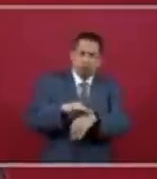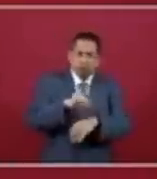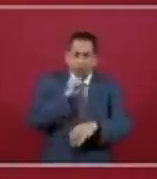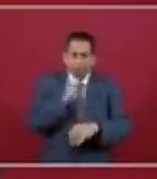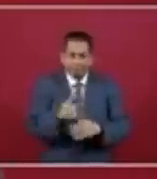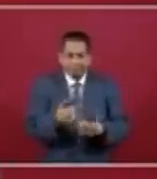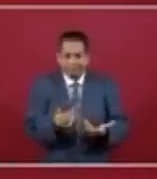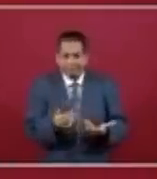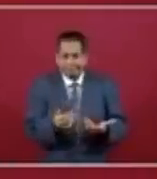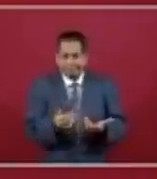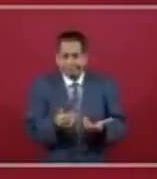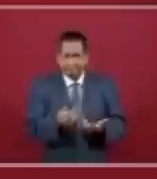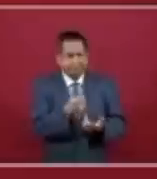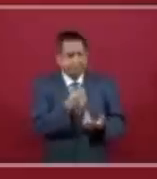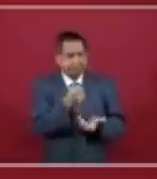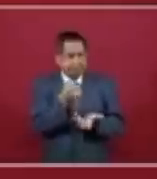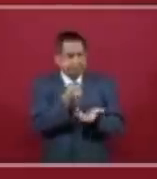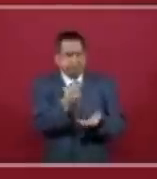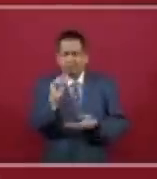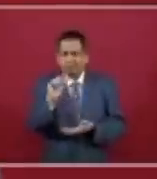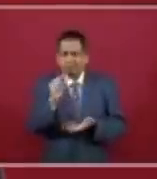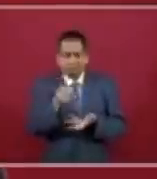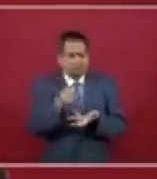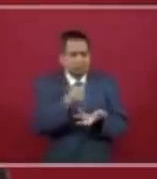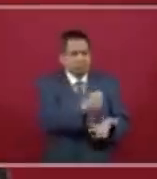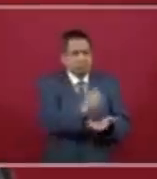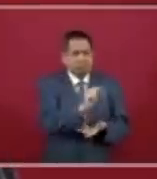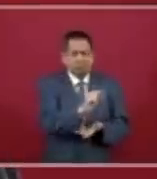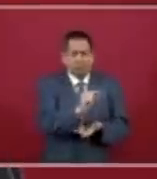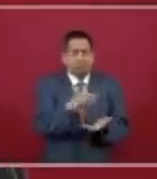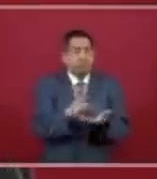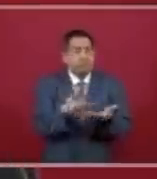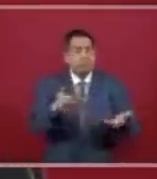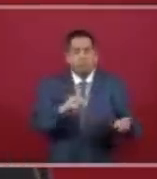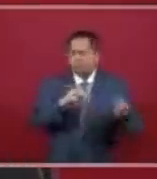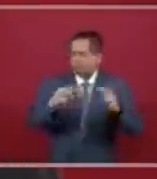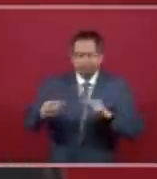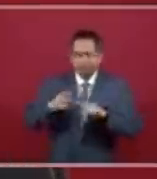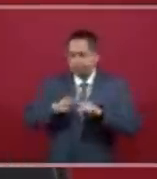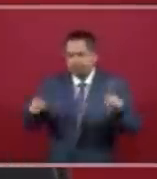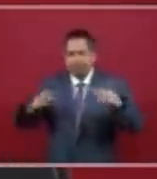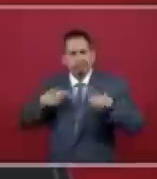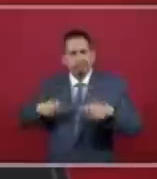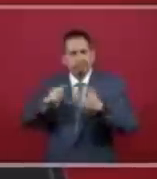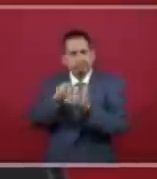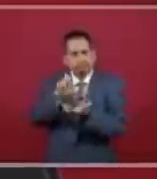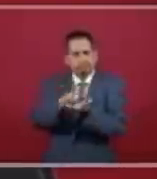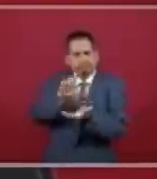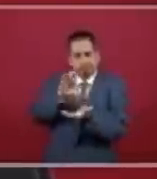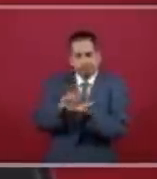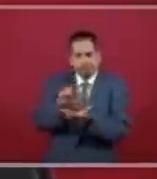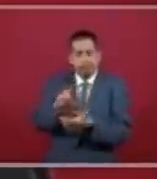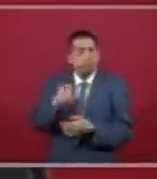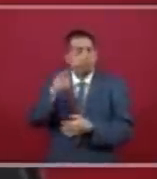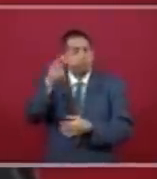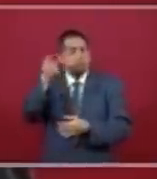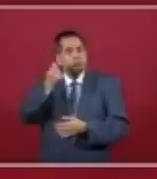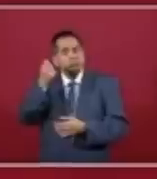con muy pocos fondos. Ahora las personas con discapacidad están